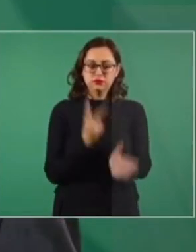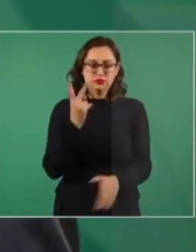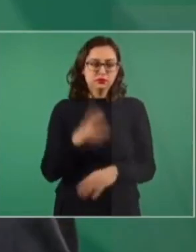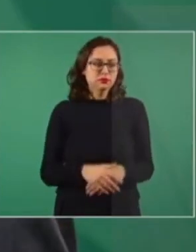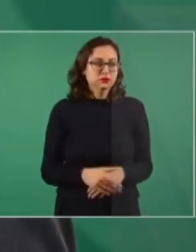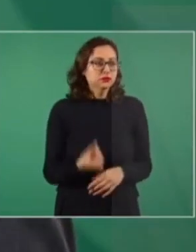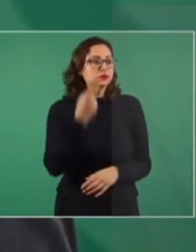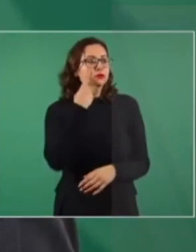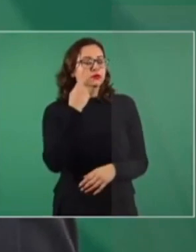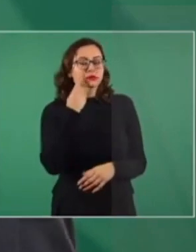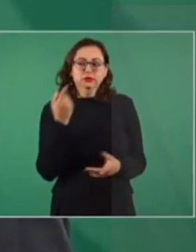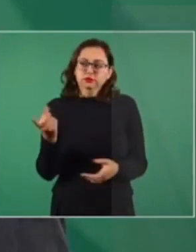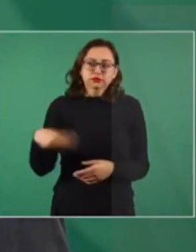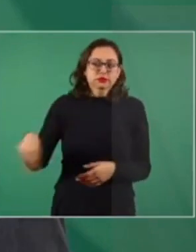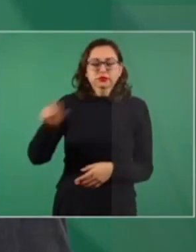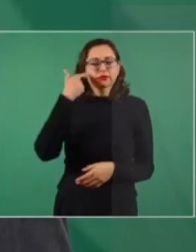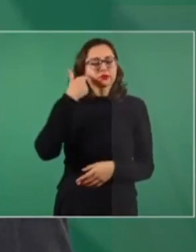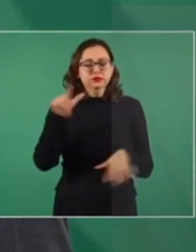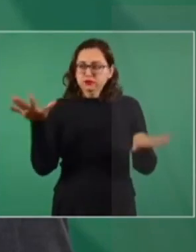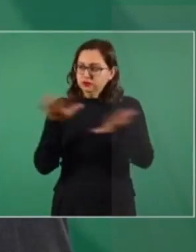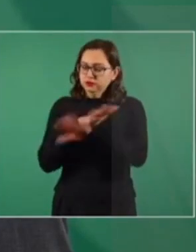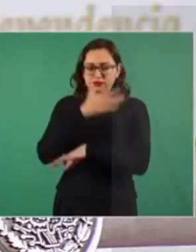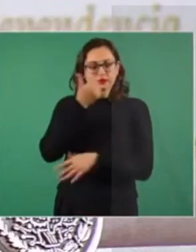quiénes se oponen a la reforma.